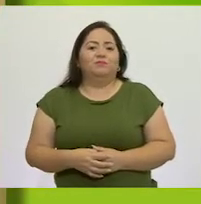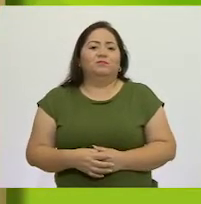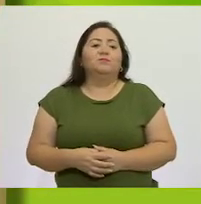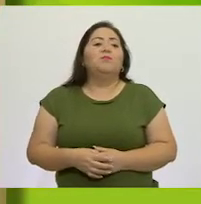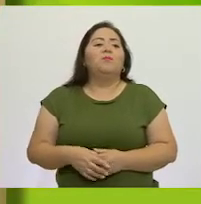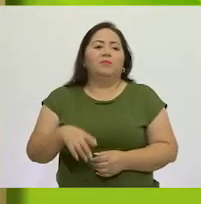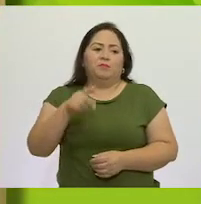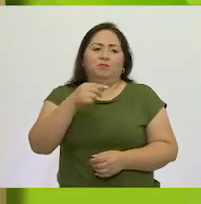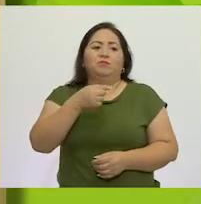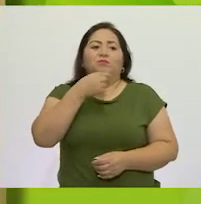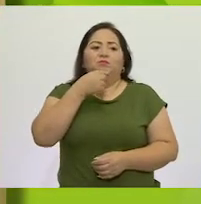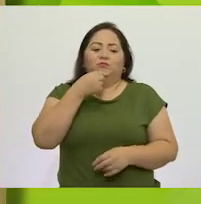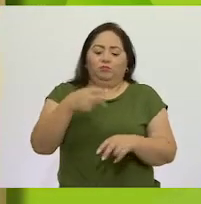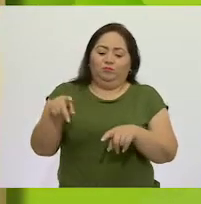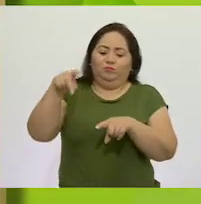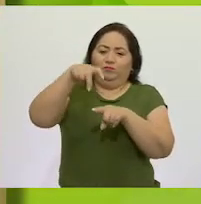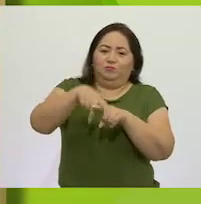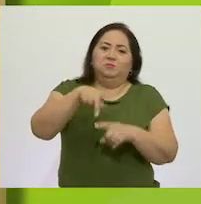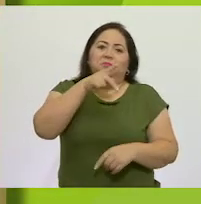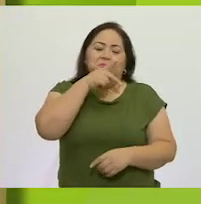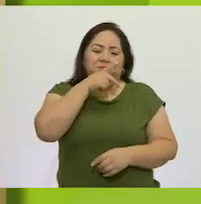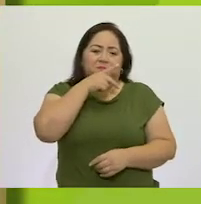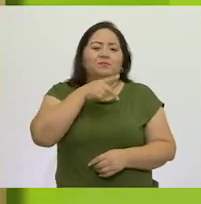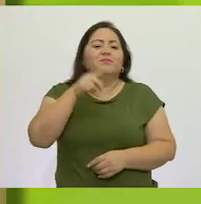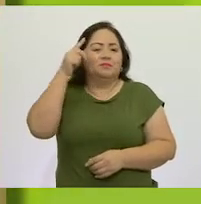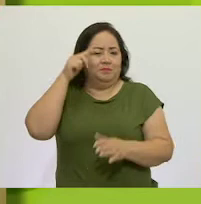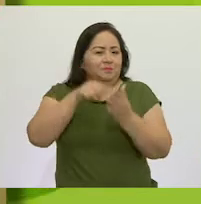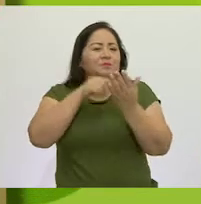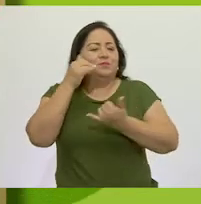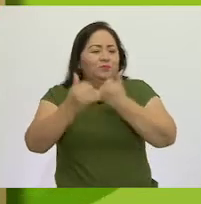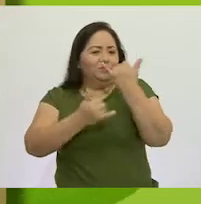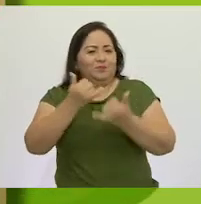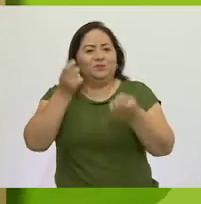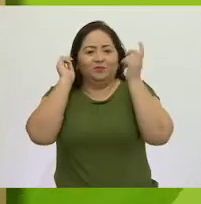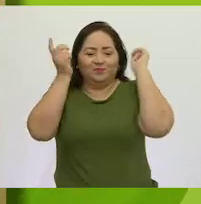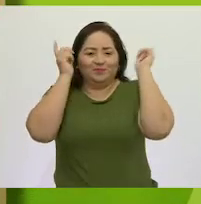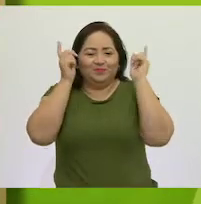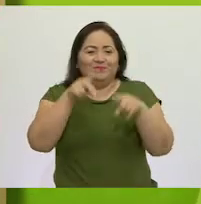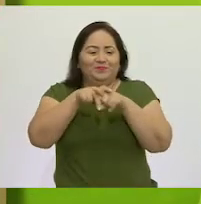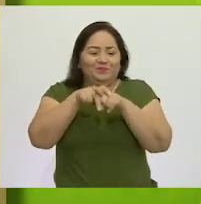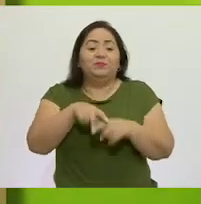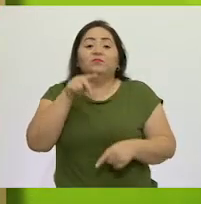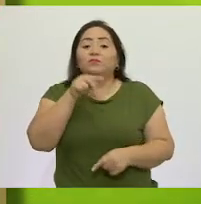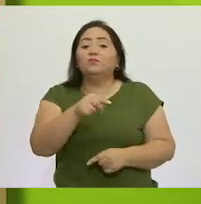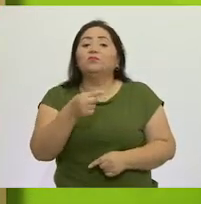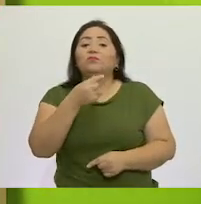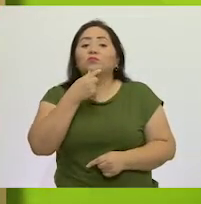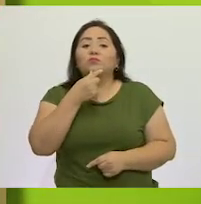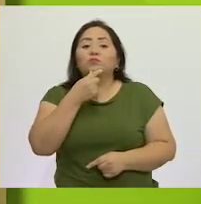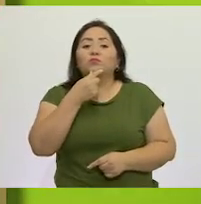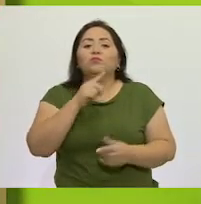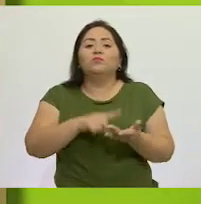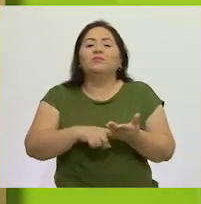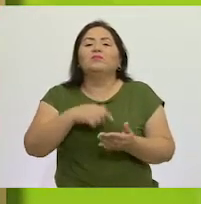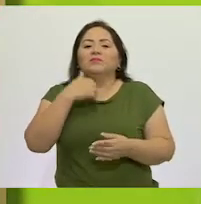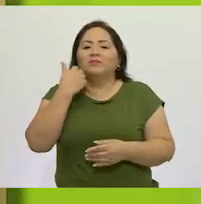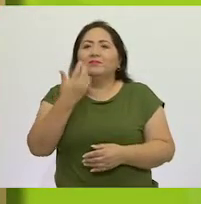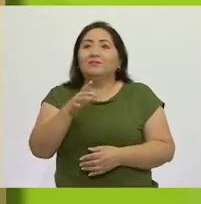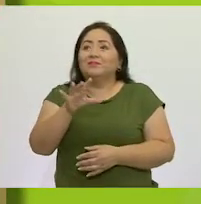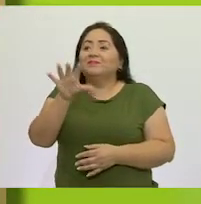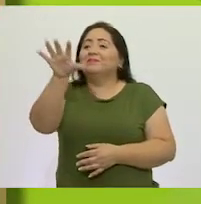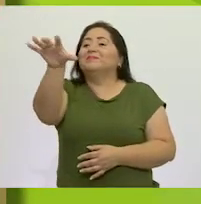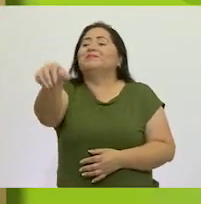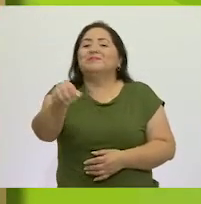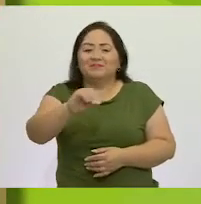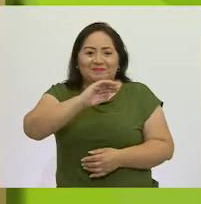niño está encima del papá, yo creo que están jugando al caballito y el niño está tratando de alcanzar